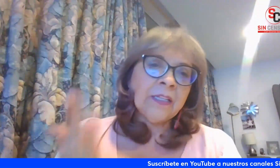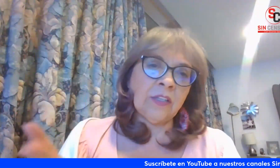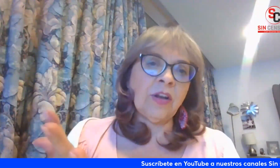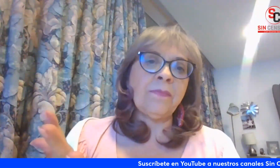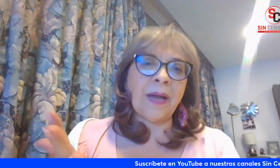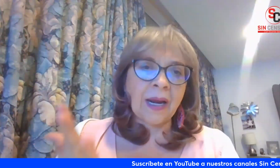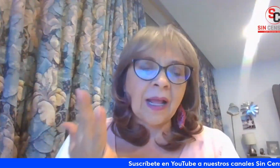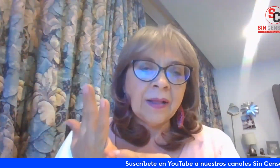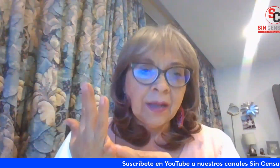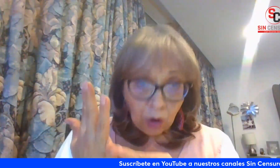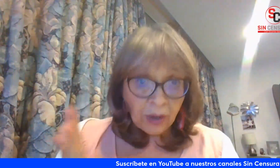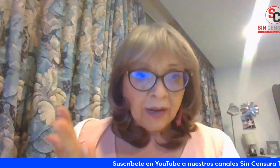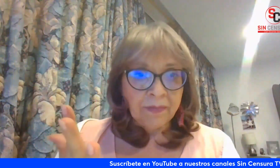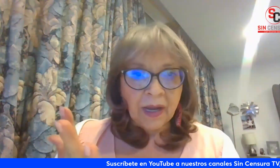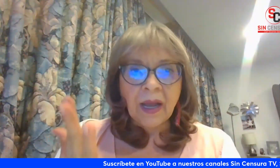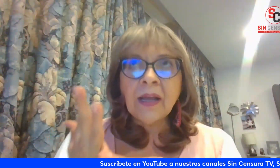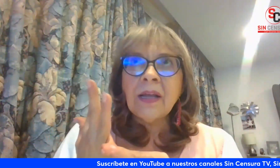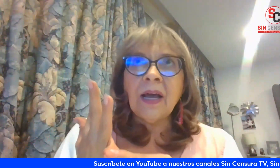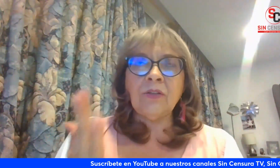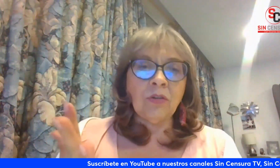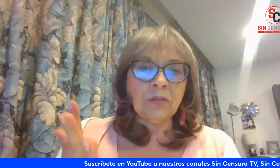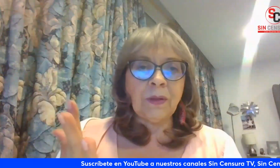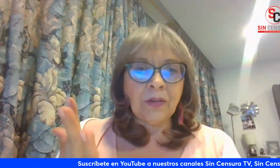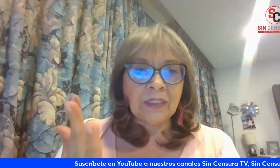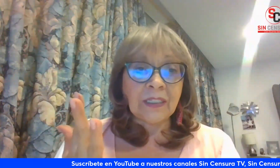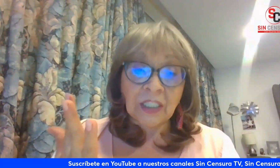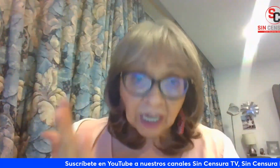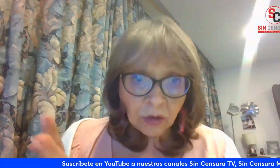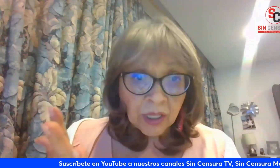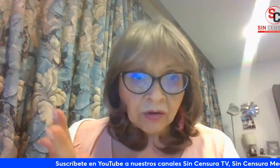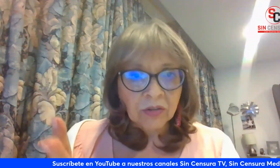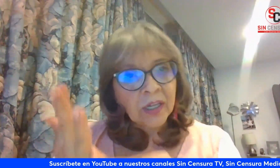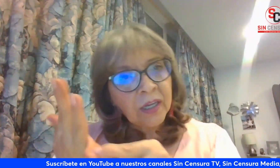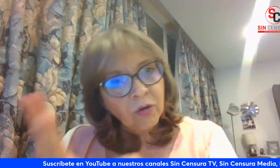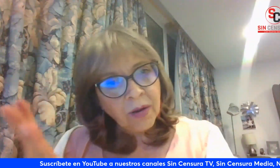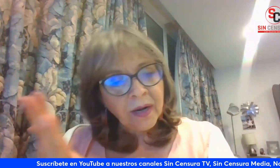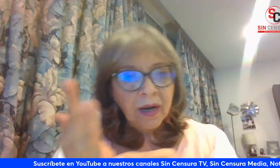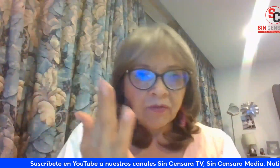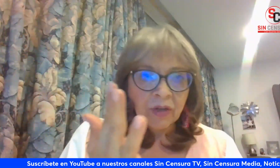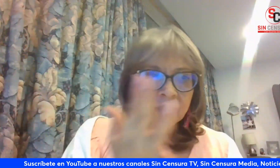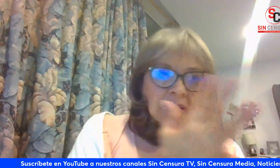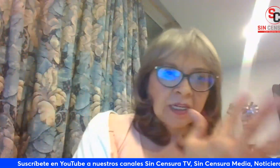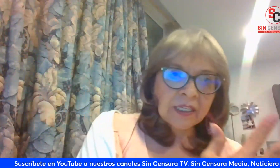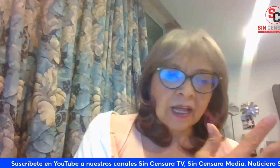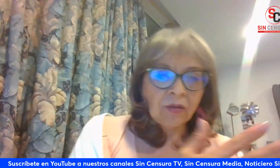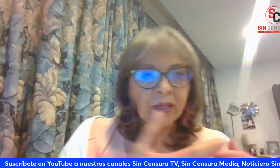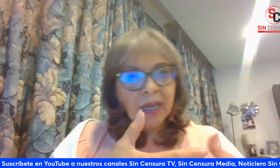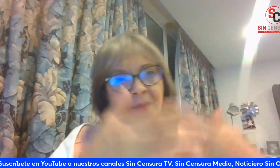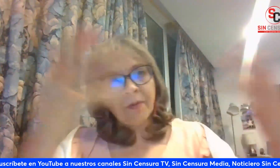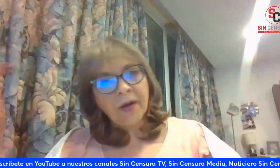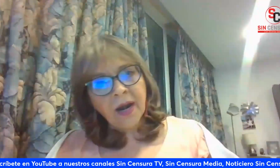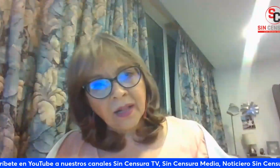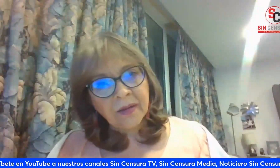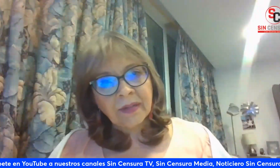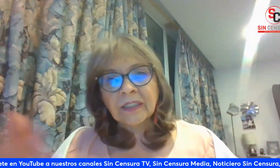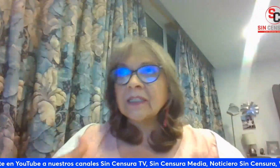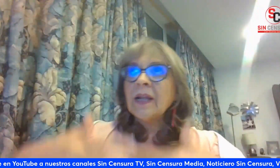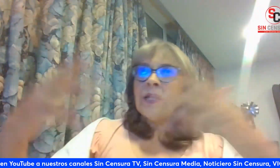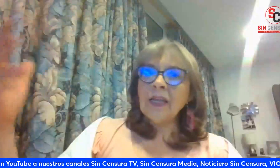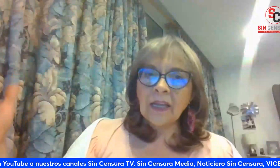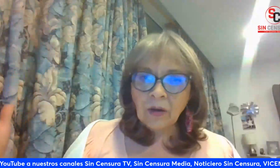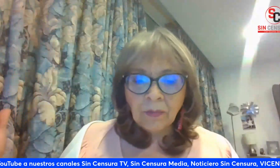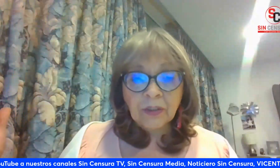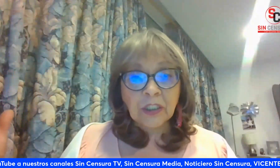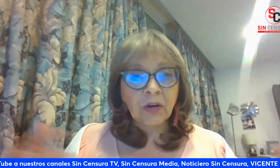tendría si no le pagara lo que le paga a todos los periodistas chayoteros que cubren la fuente del Senado y que le ponen en